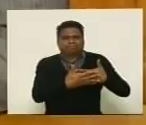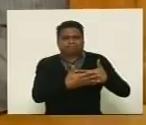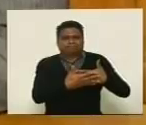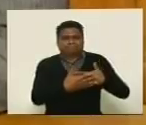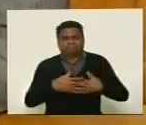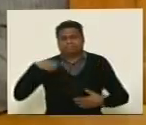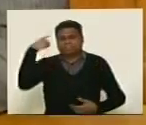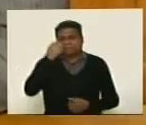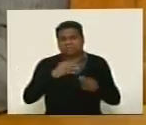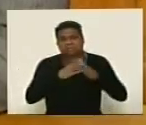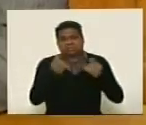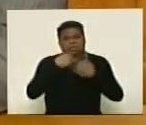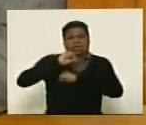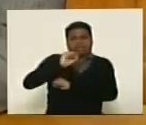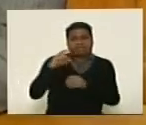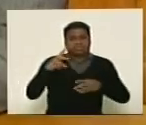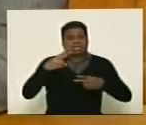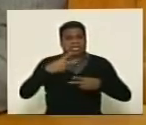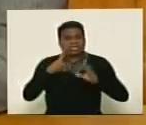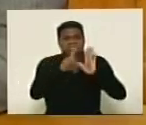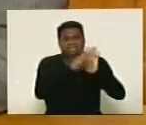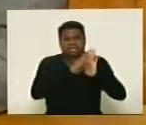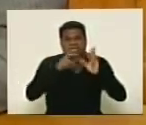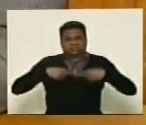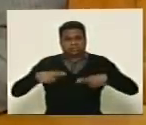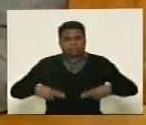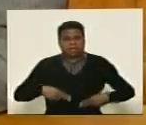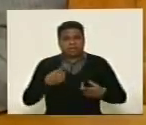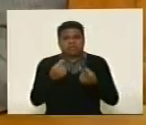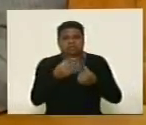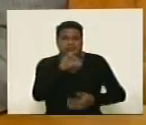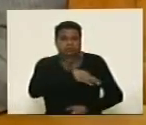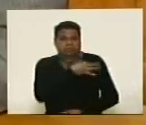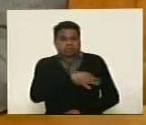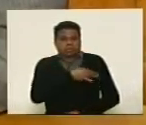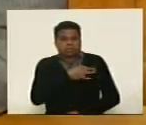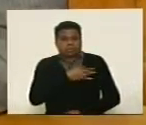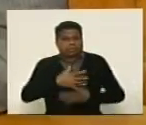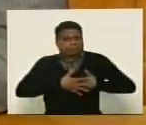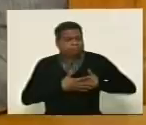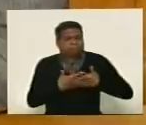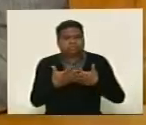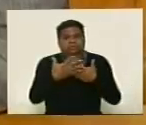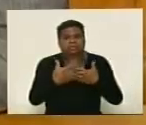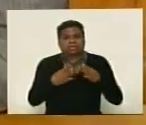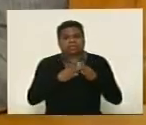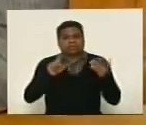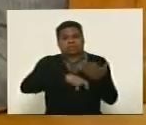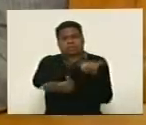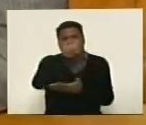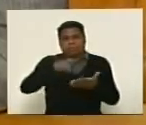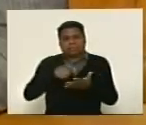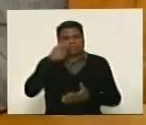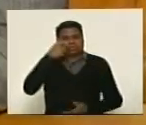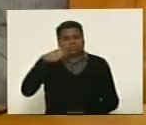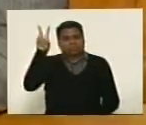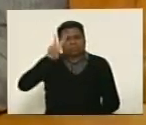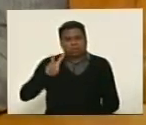reafirmando la defensa de los derechos humanos y socioeconómicos en favor del bienestar general de nuestro